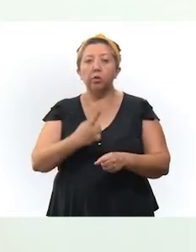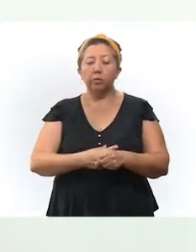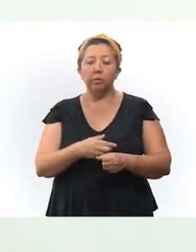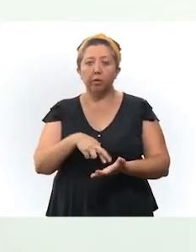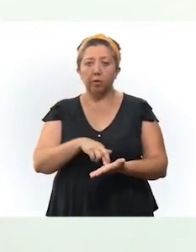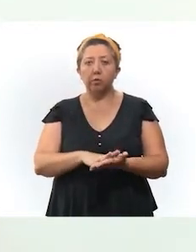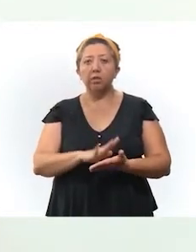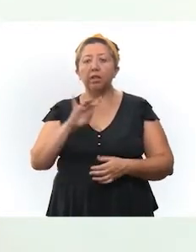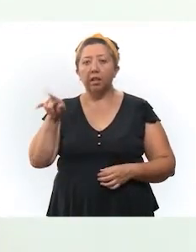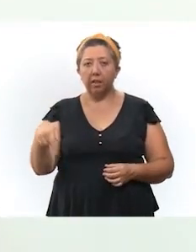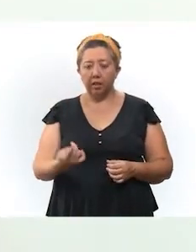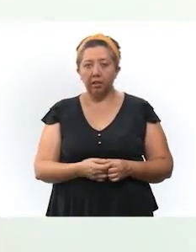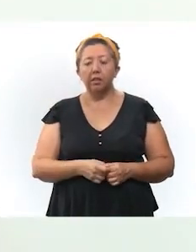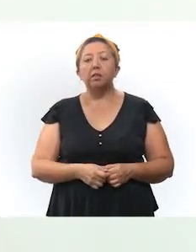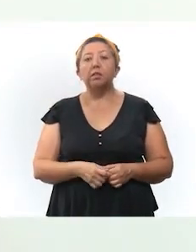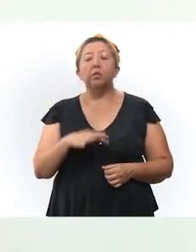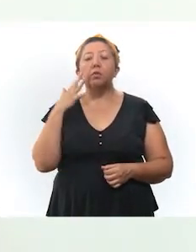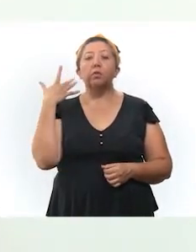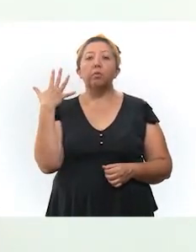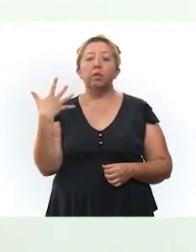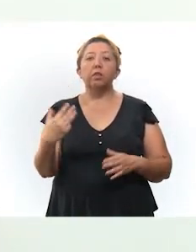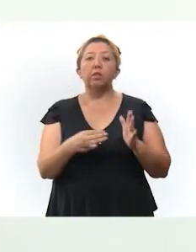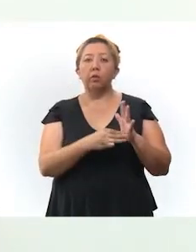de contagios registrados, que es